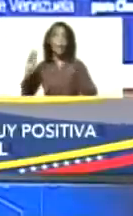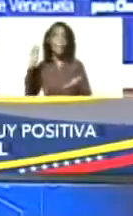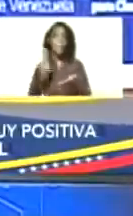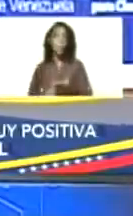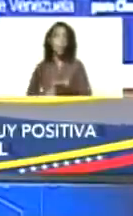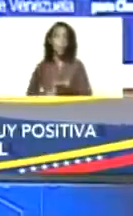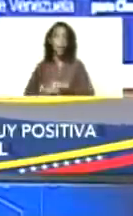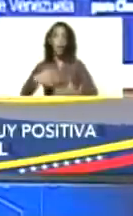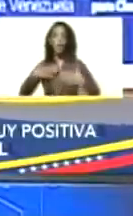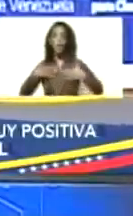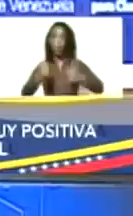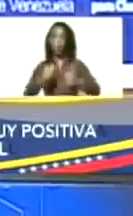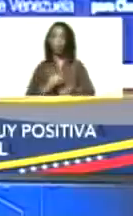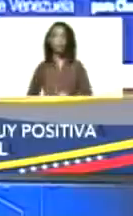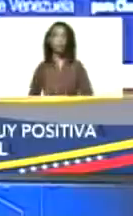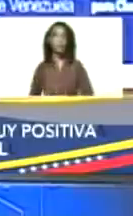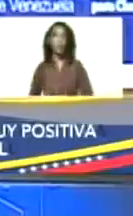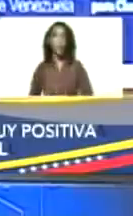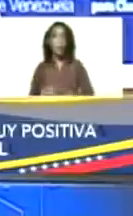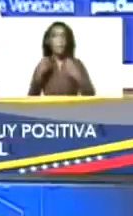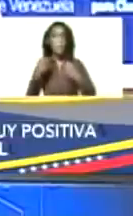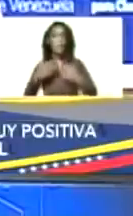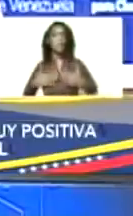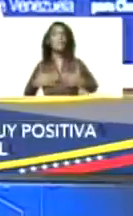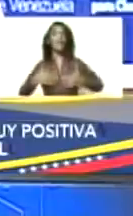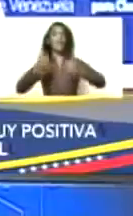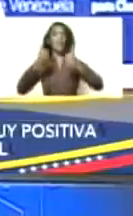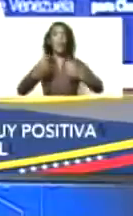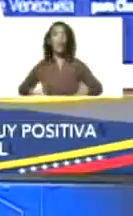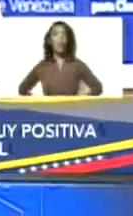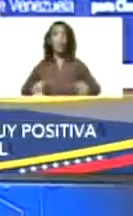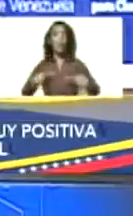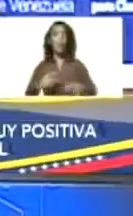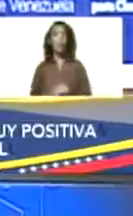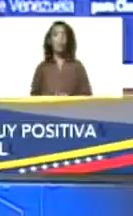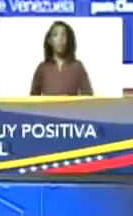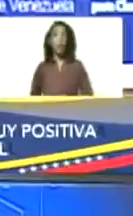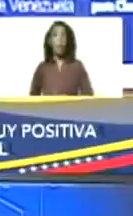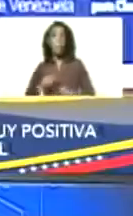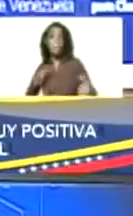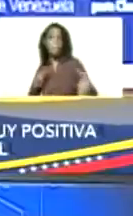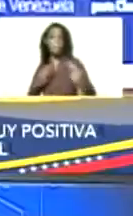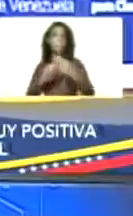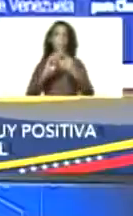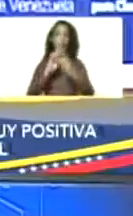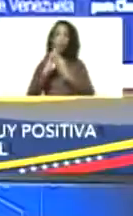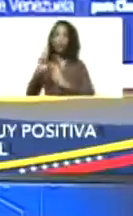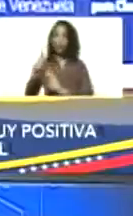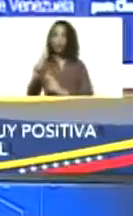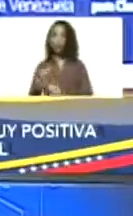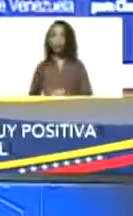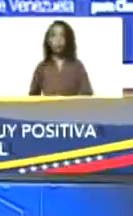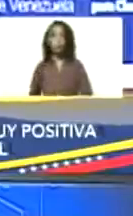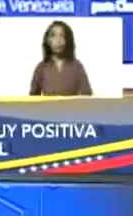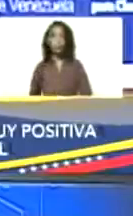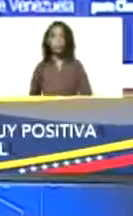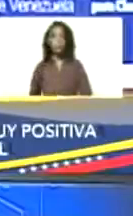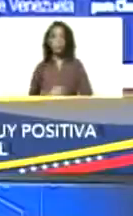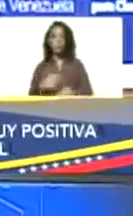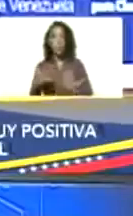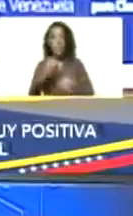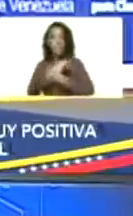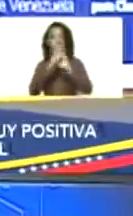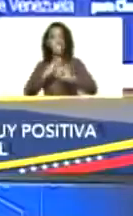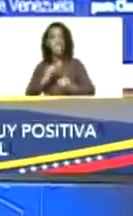la salud para salvar vidas, para encontrar respuestas. Qué felicidad